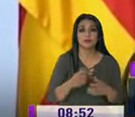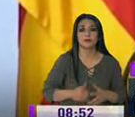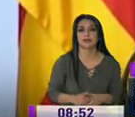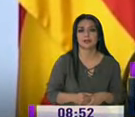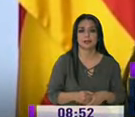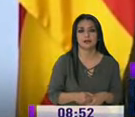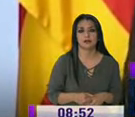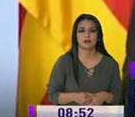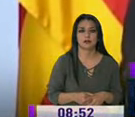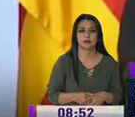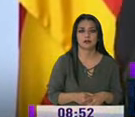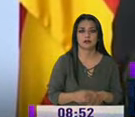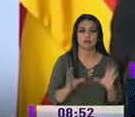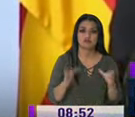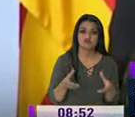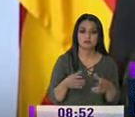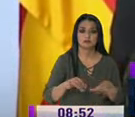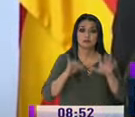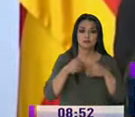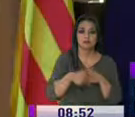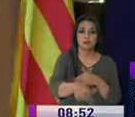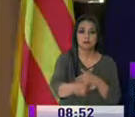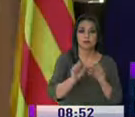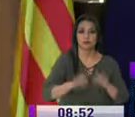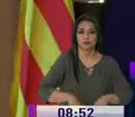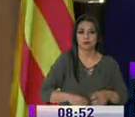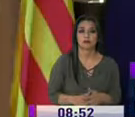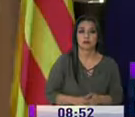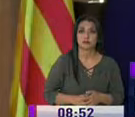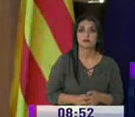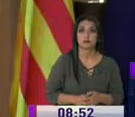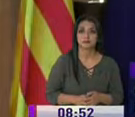En Quito informó Iván Casamen.